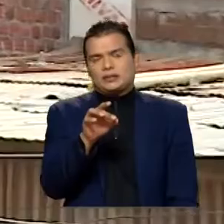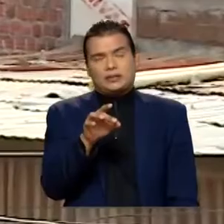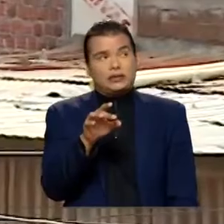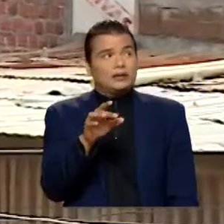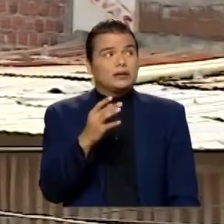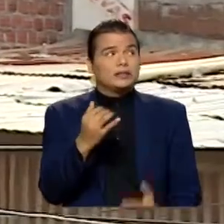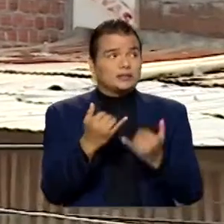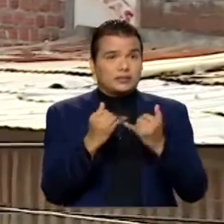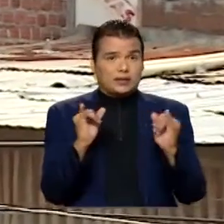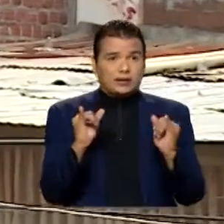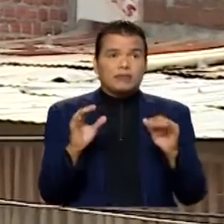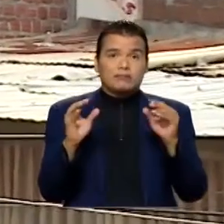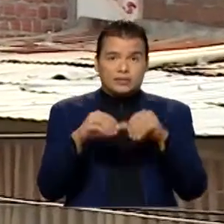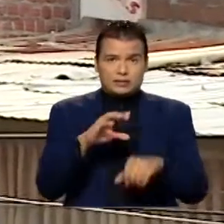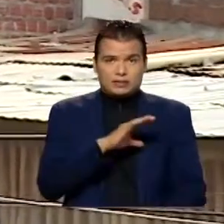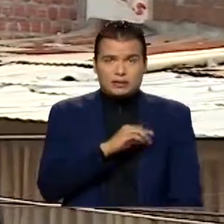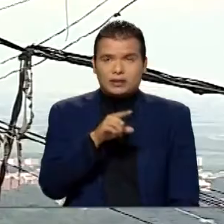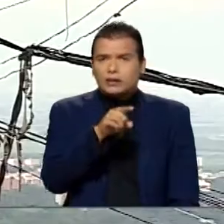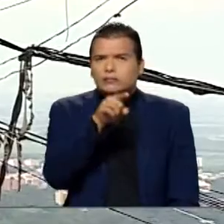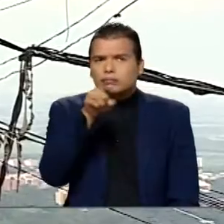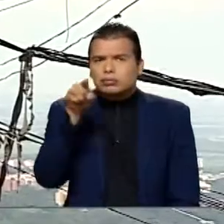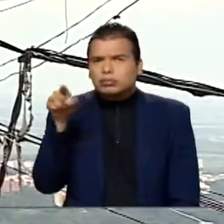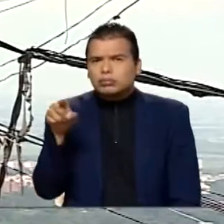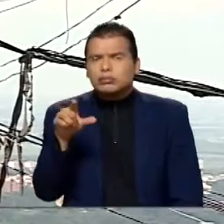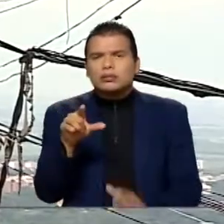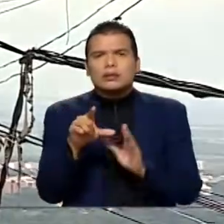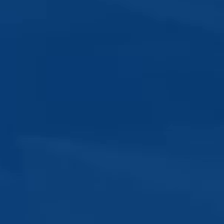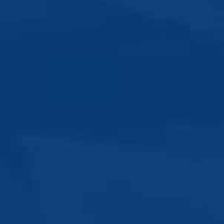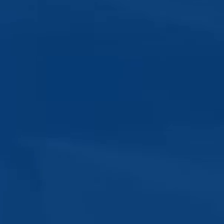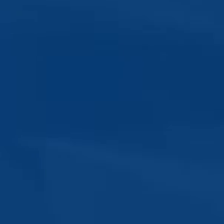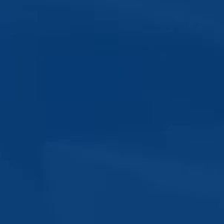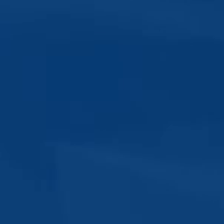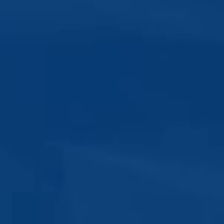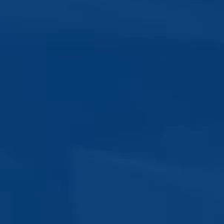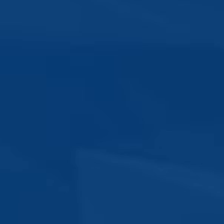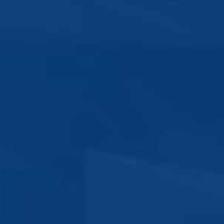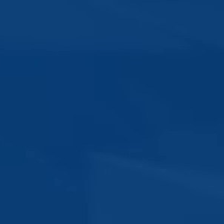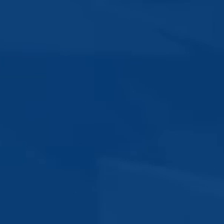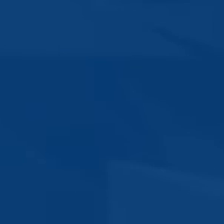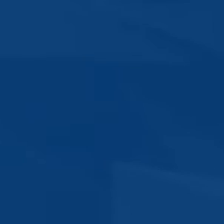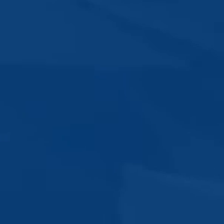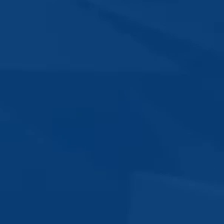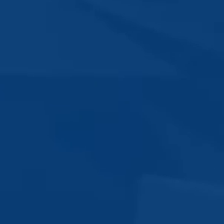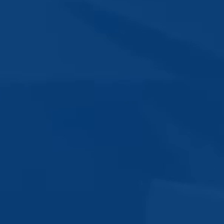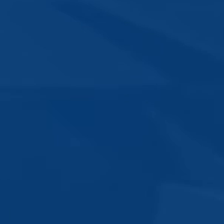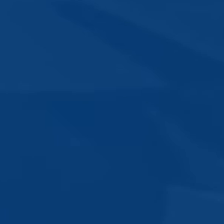se han detectado más de 300 casos relacionados con este tipo de delitos.